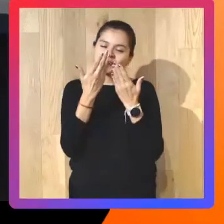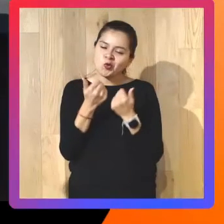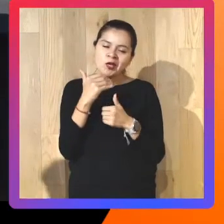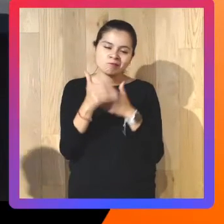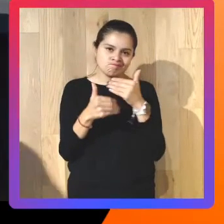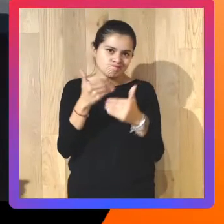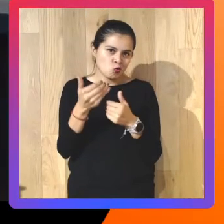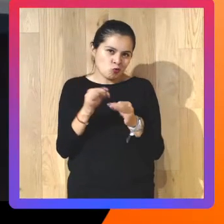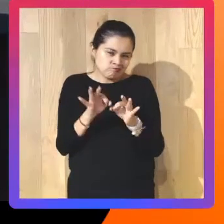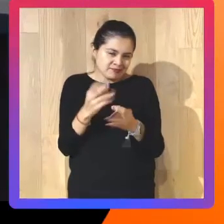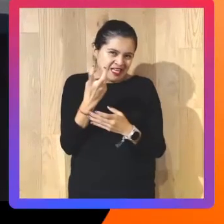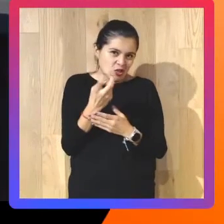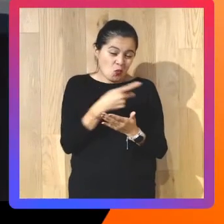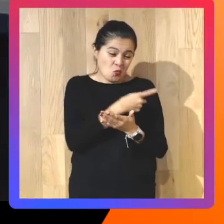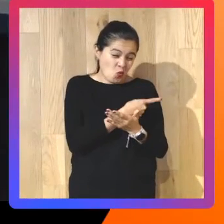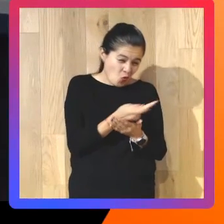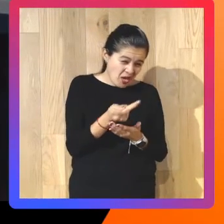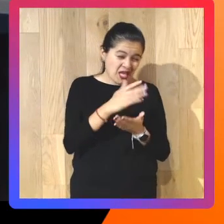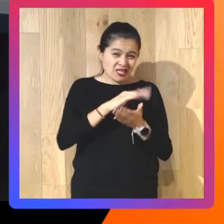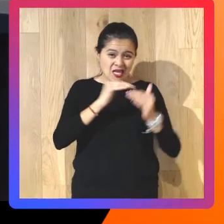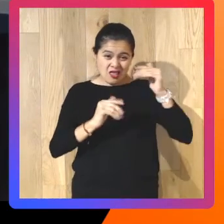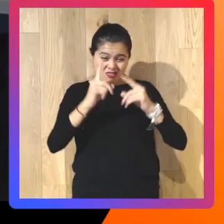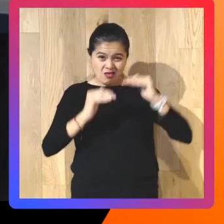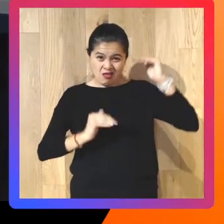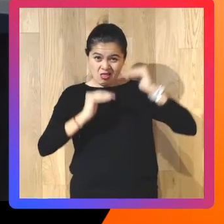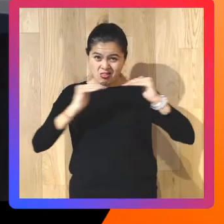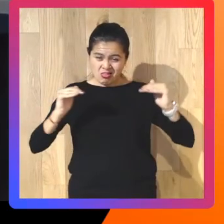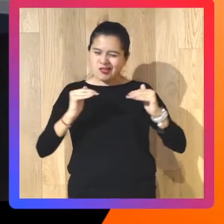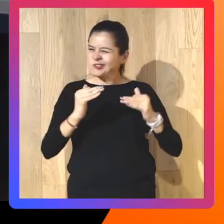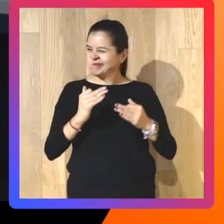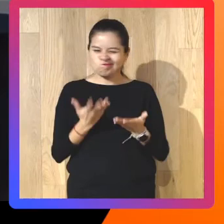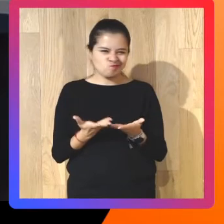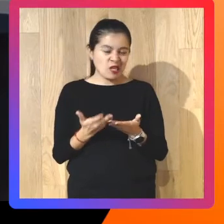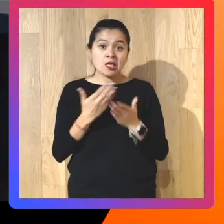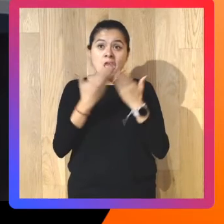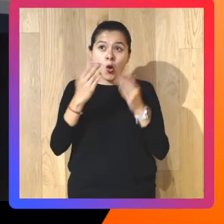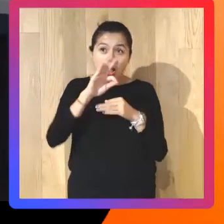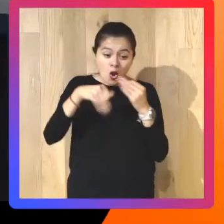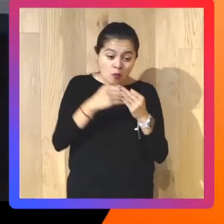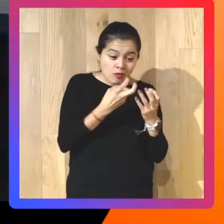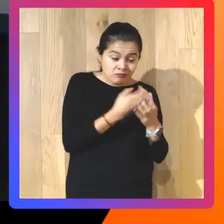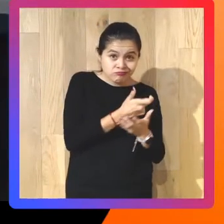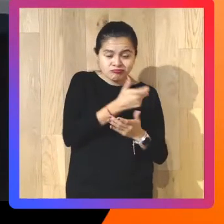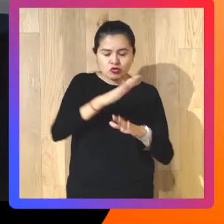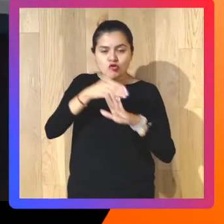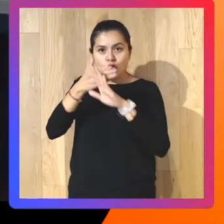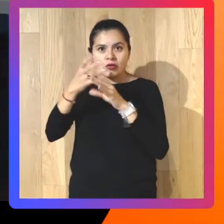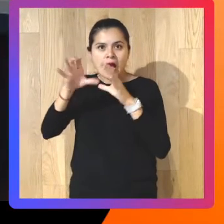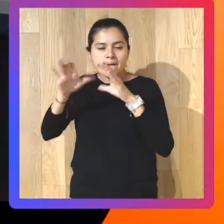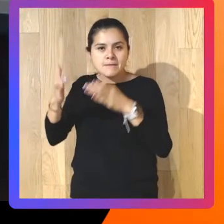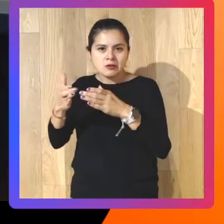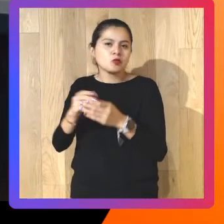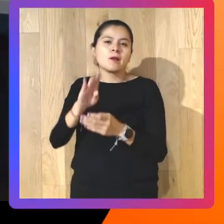a la pobreza y la desigualdad, y menos aún frente a los impactos de lo que se propone. Por ejemplo,